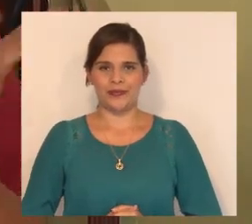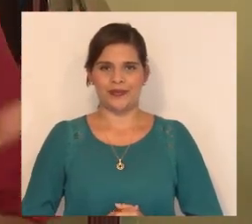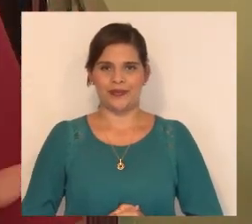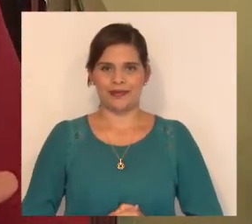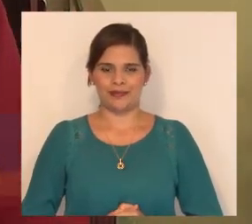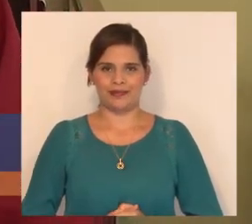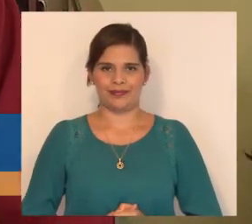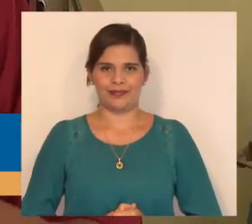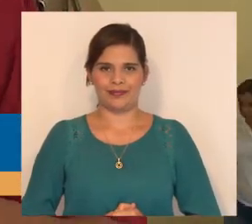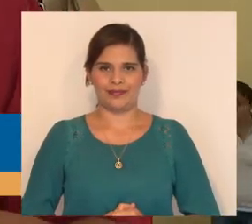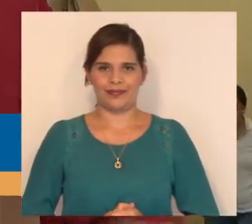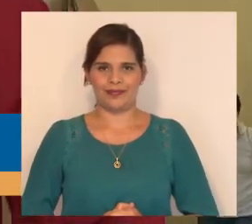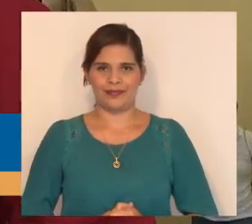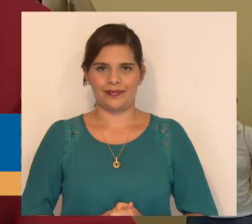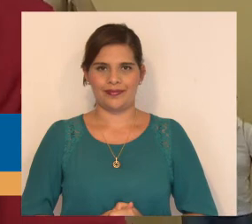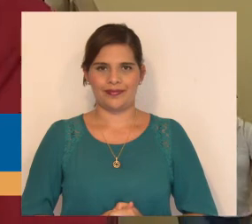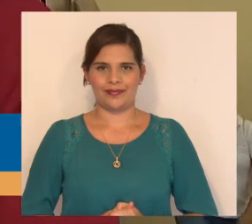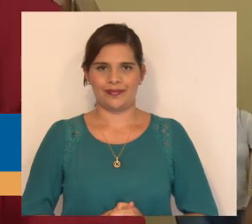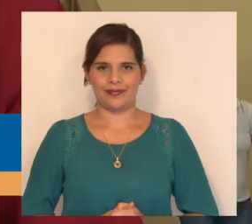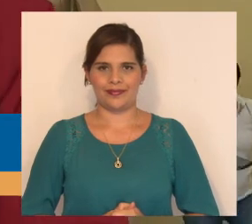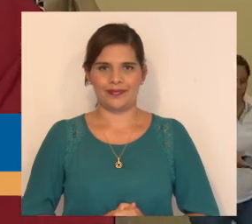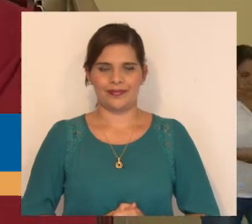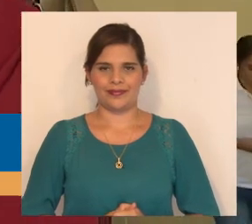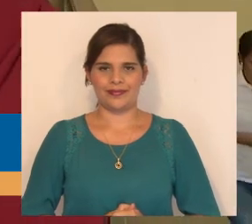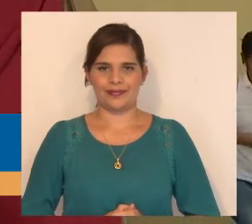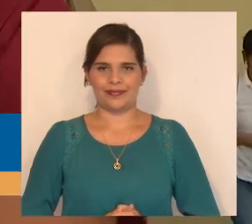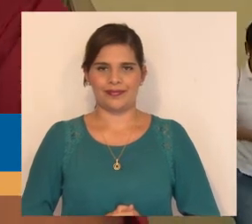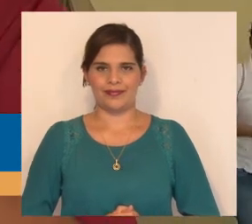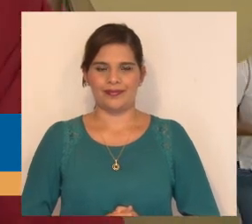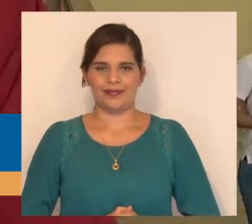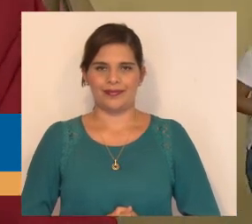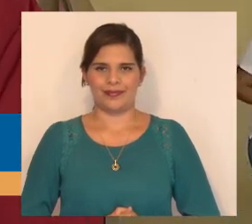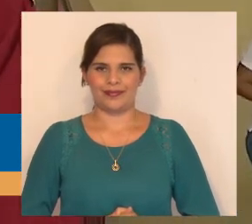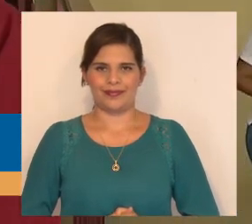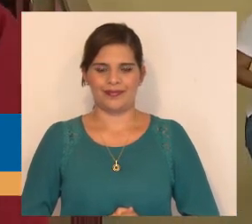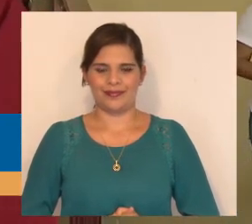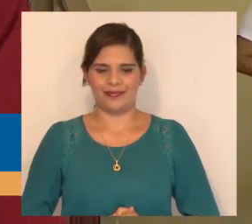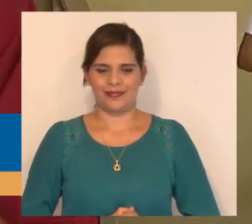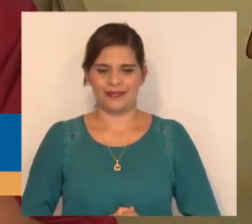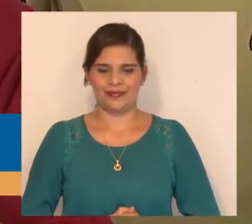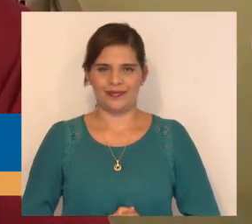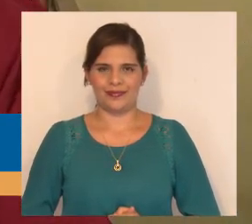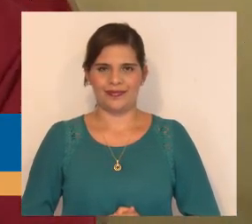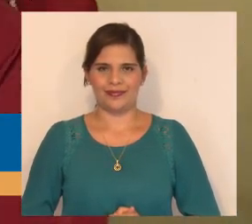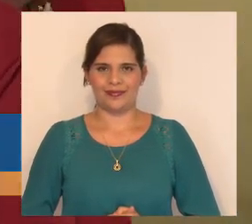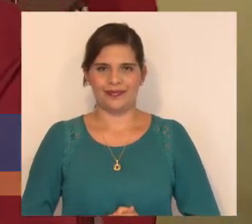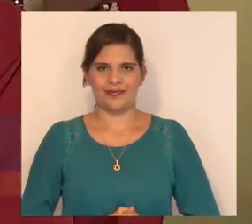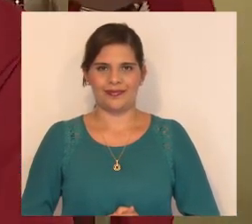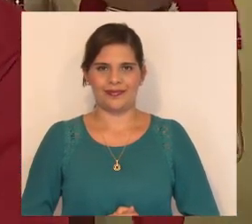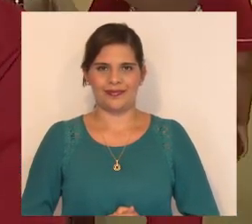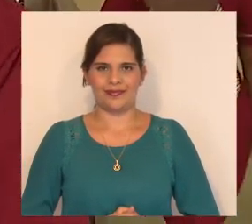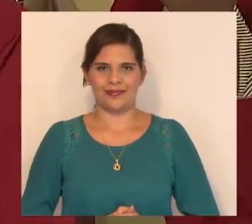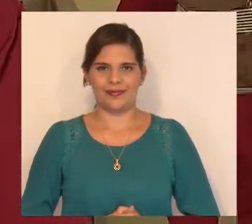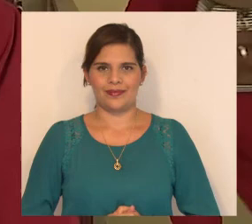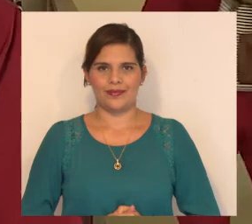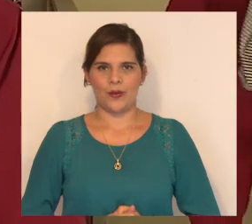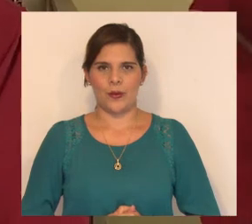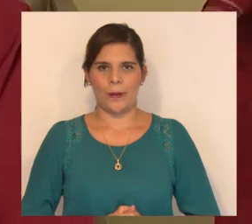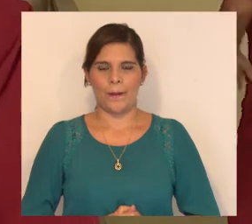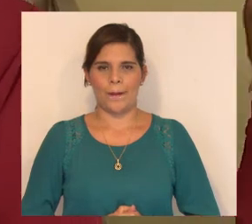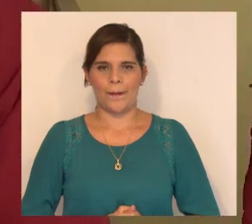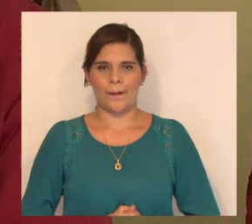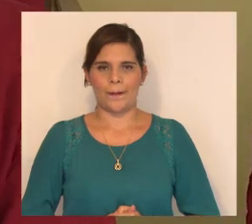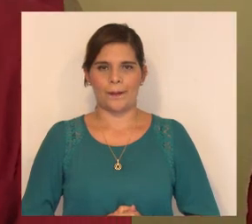me dejó fue muy interesante, estar compartiendo todos los días con niños tan pequeños y tratar de adaptarme a ellos porque eran niños oyentes.